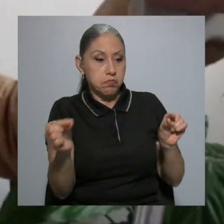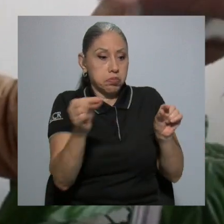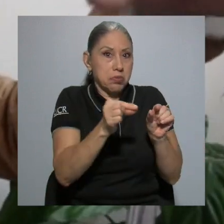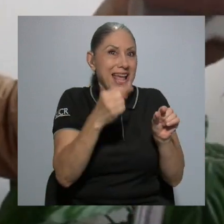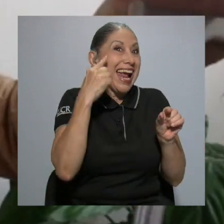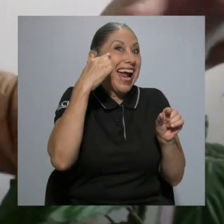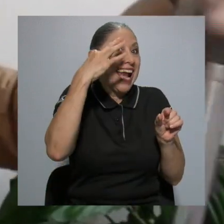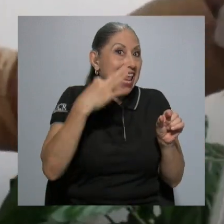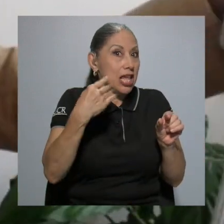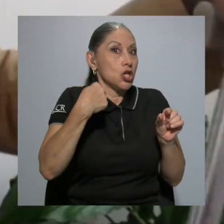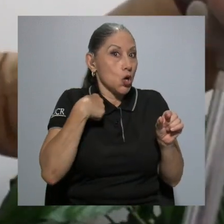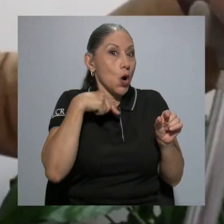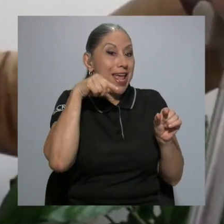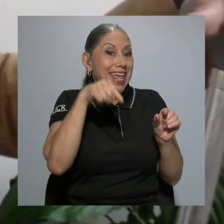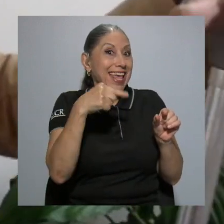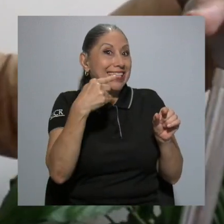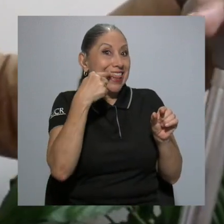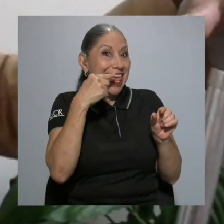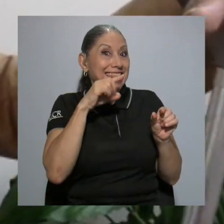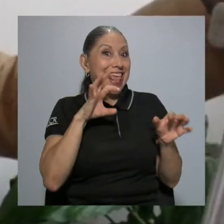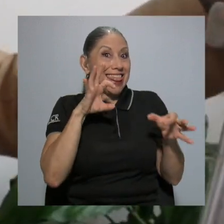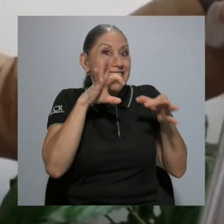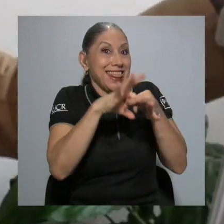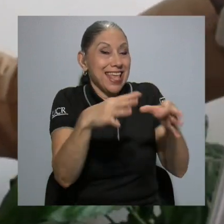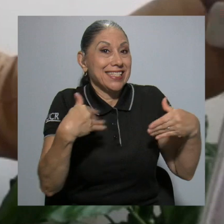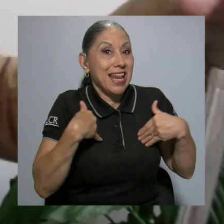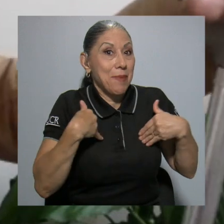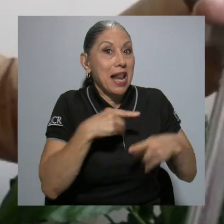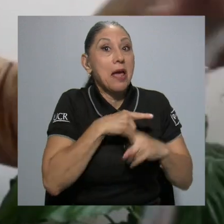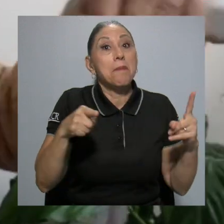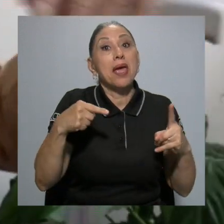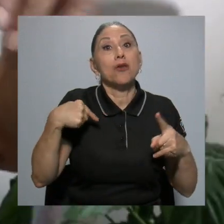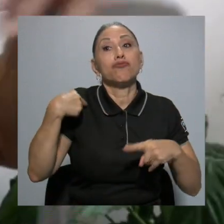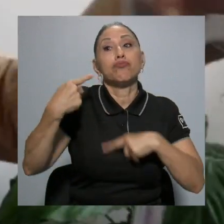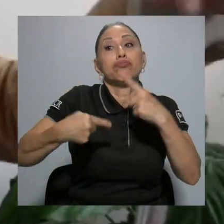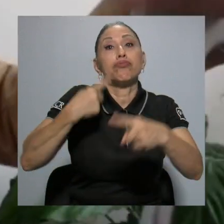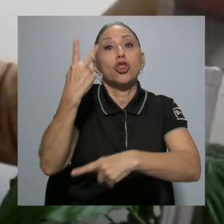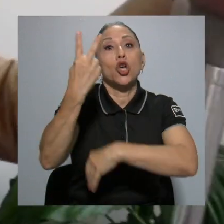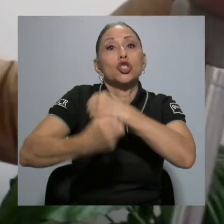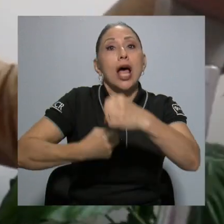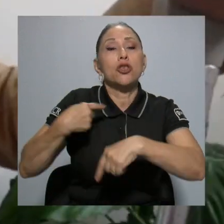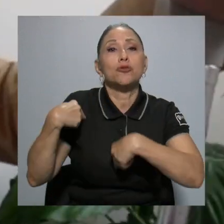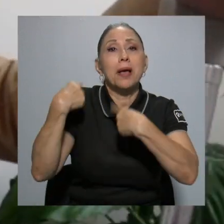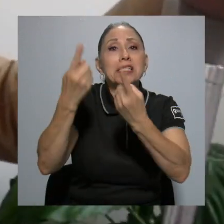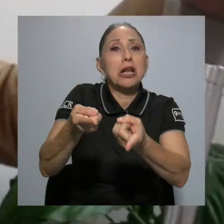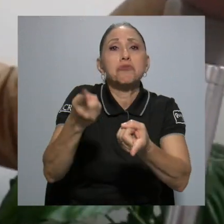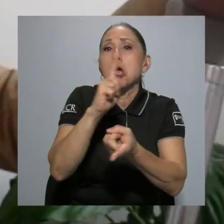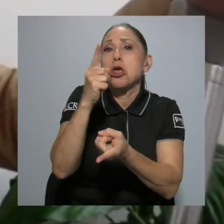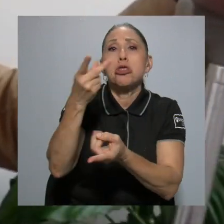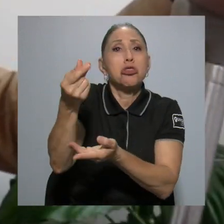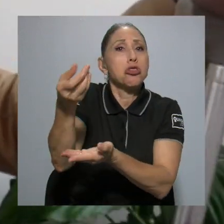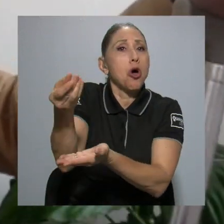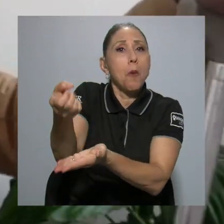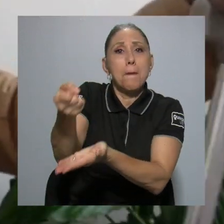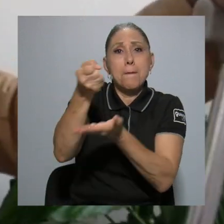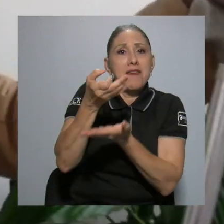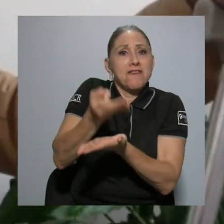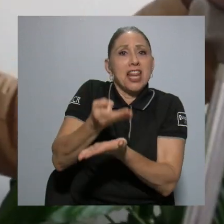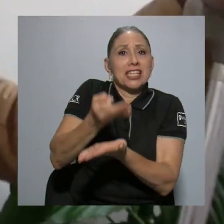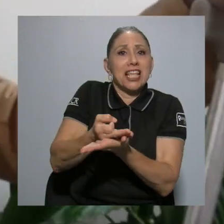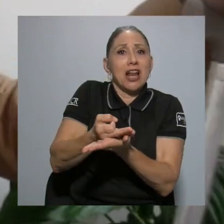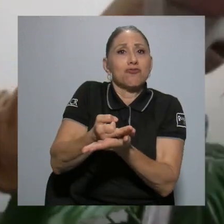años pasaron, no me financiaron y el viento se terminó llevando esas tiras que eran la prueba de que pudo haber sido un